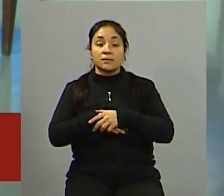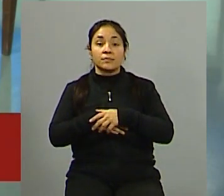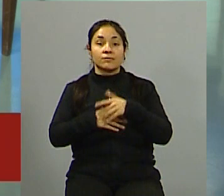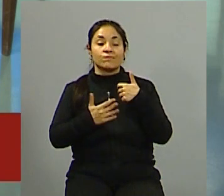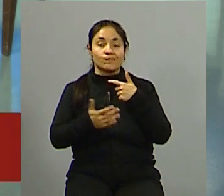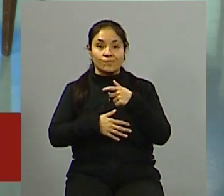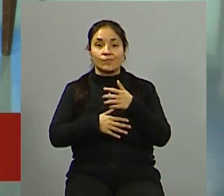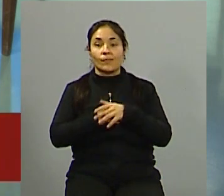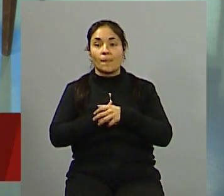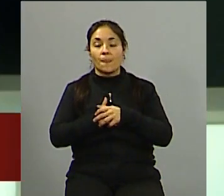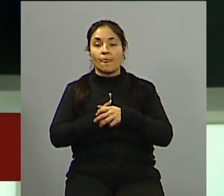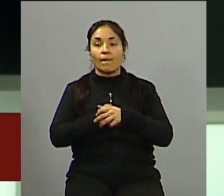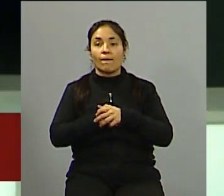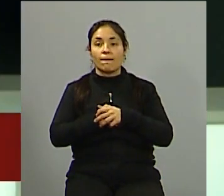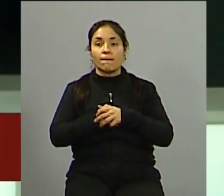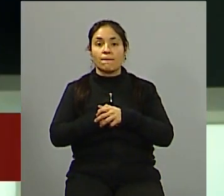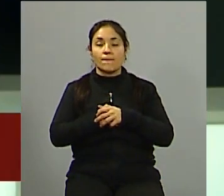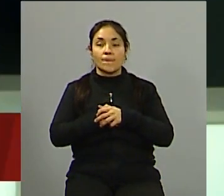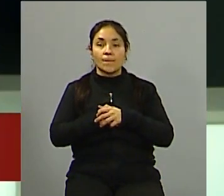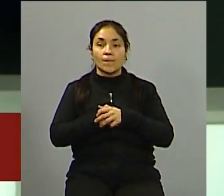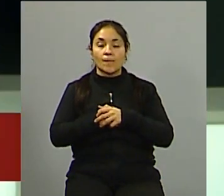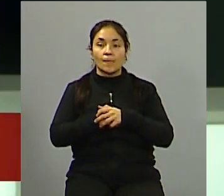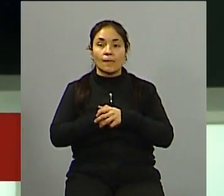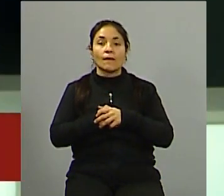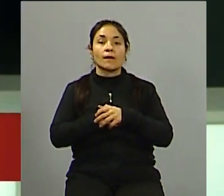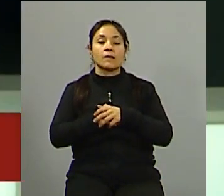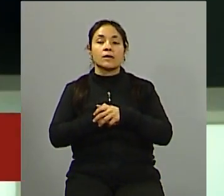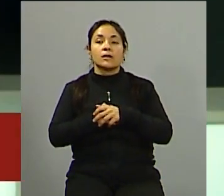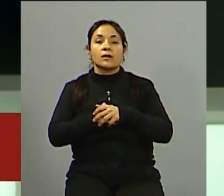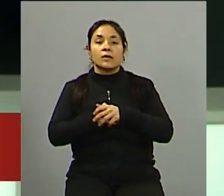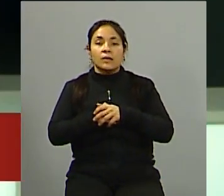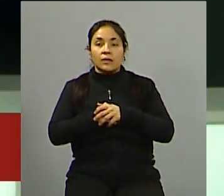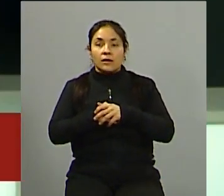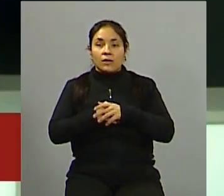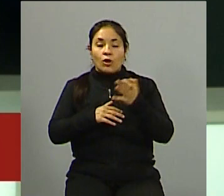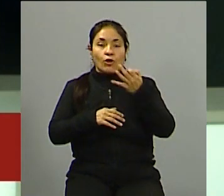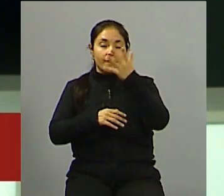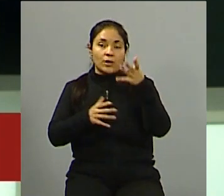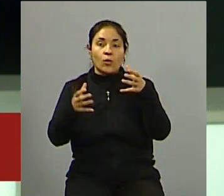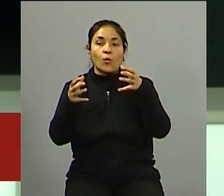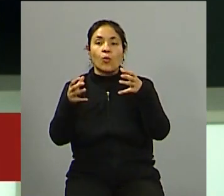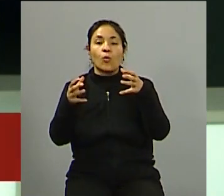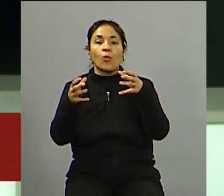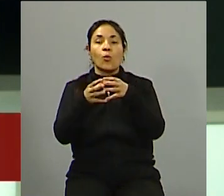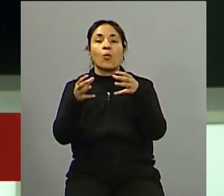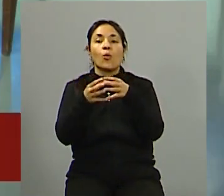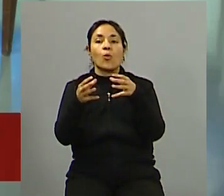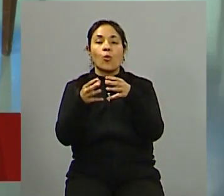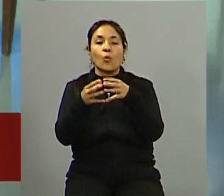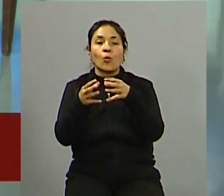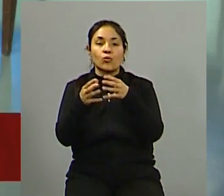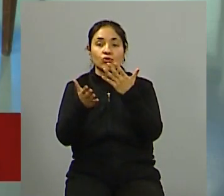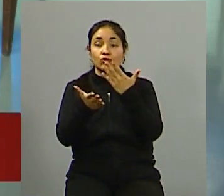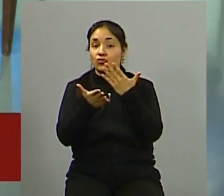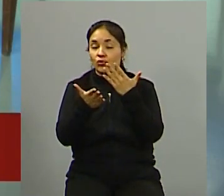que es el partido, el oficialismo de Pedro Sánchez, el Partido Socialista, y automáticamente redobló